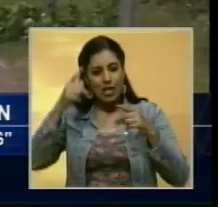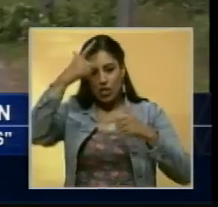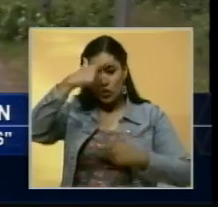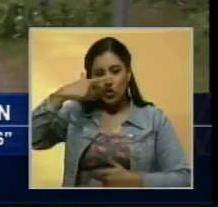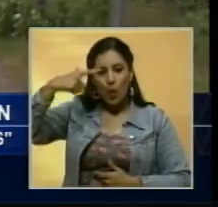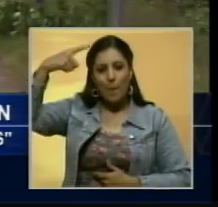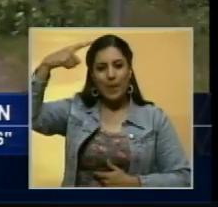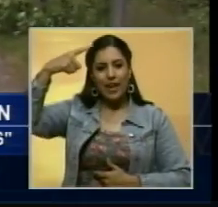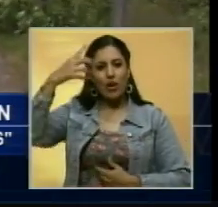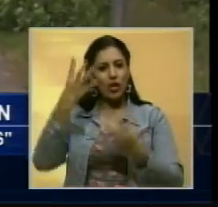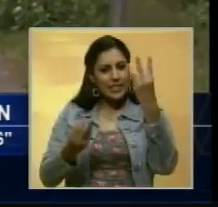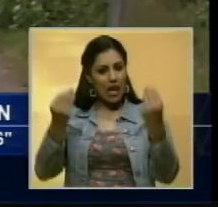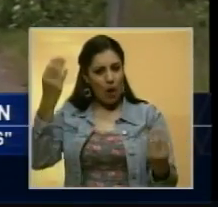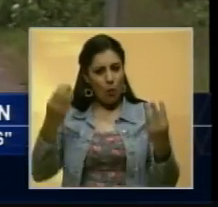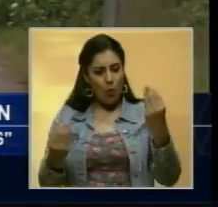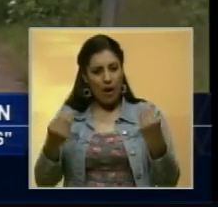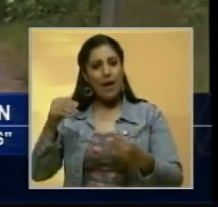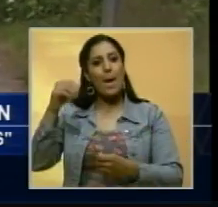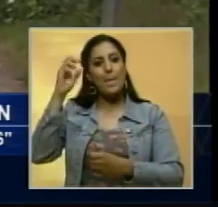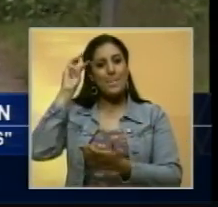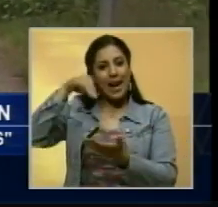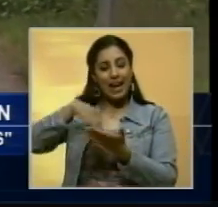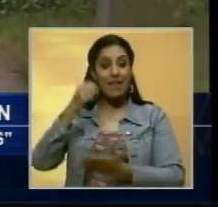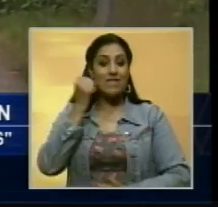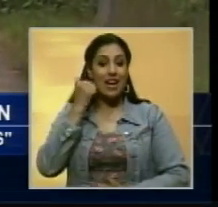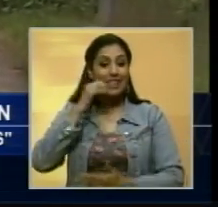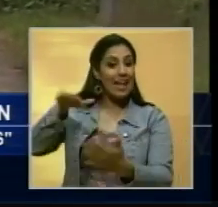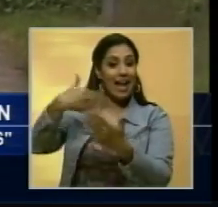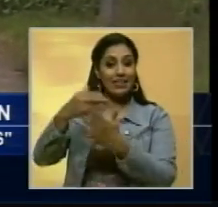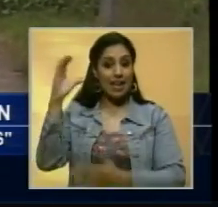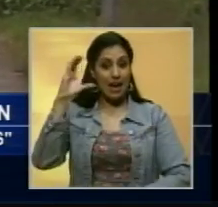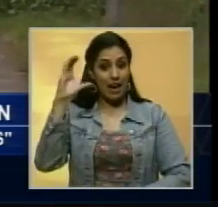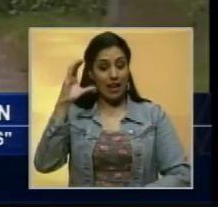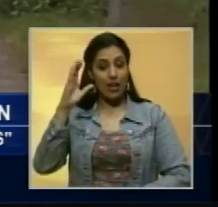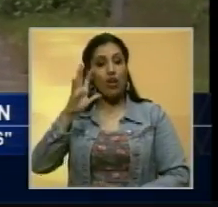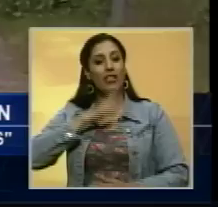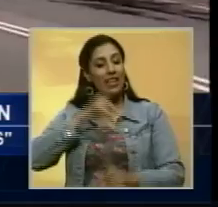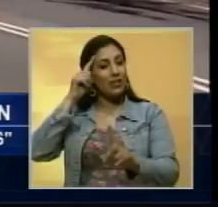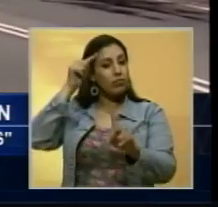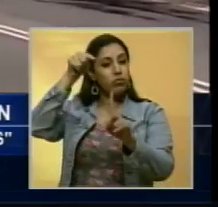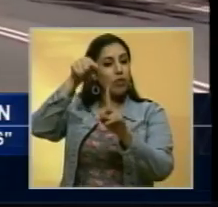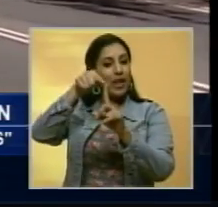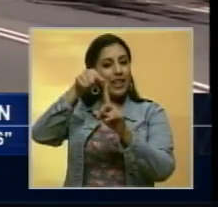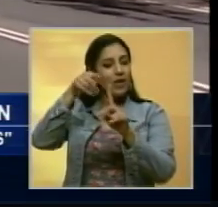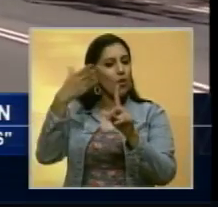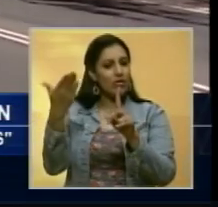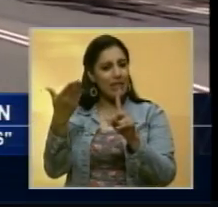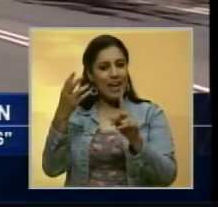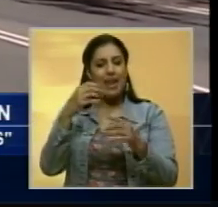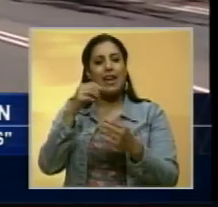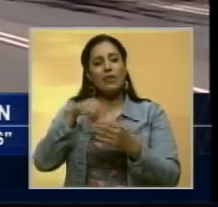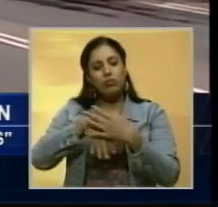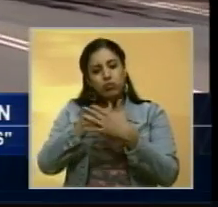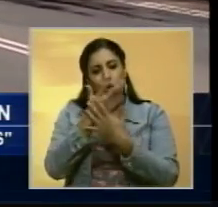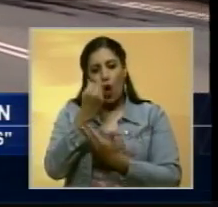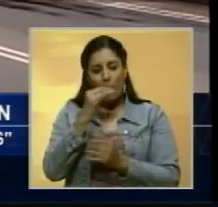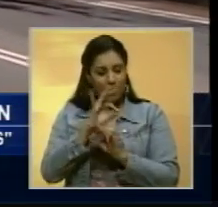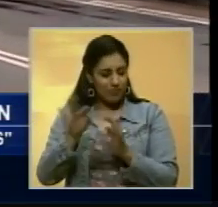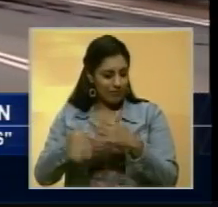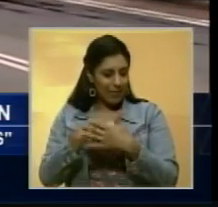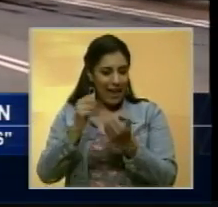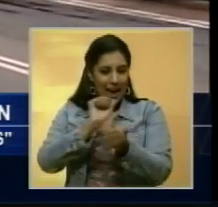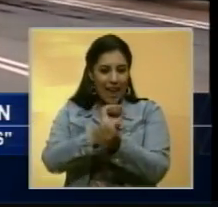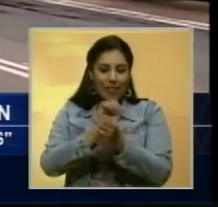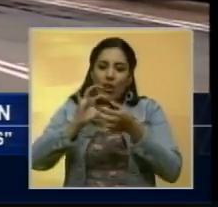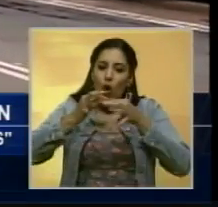Sombrero, San Juan de los Morros, Maracay, Valencia y Caracas, donde tiene como meta realizar una vigilia de ayuno y